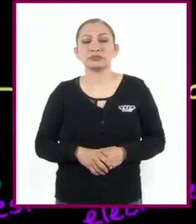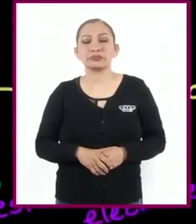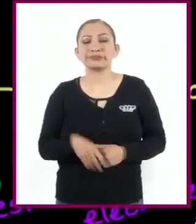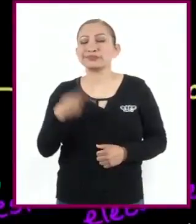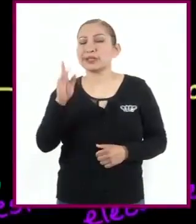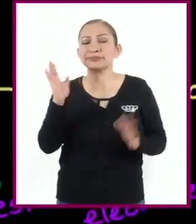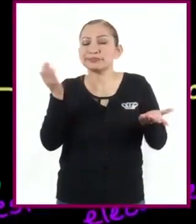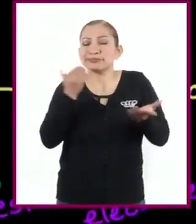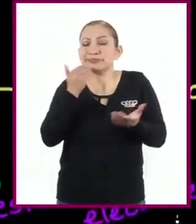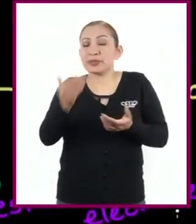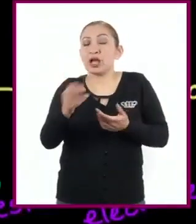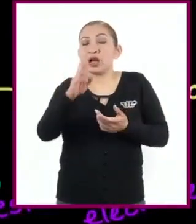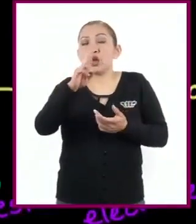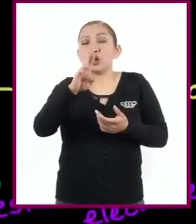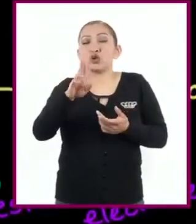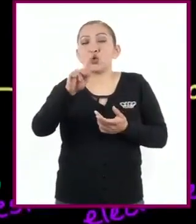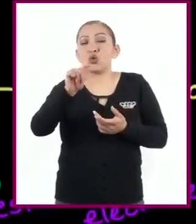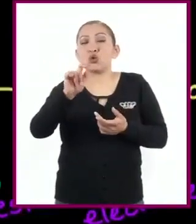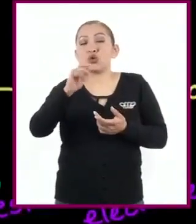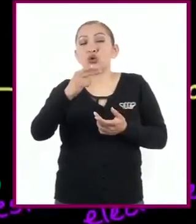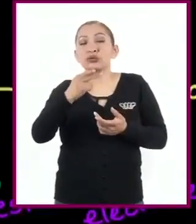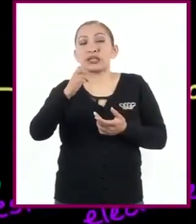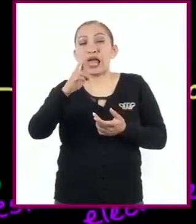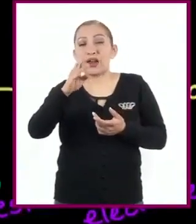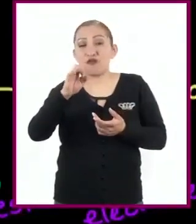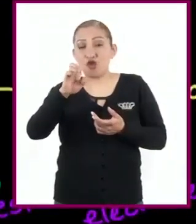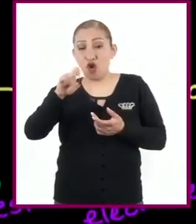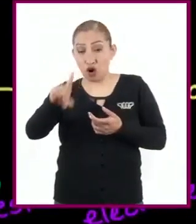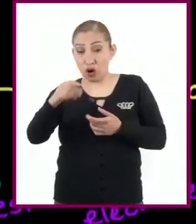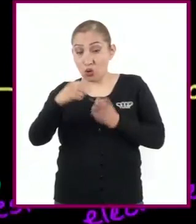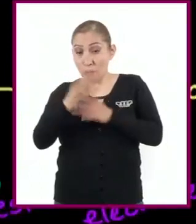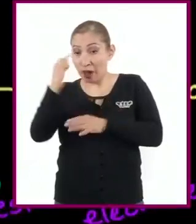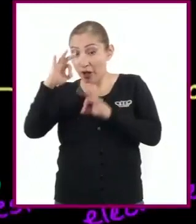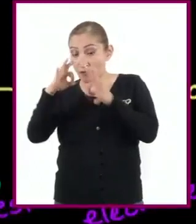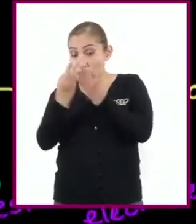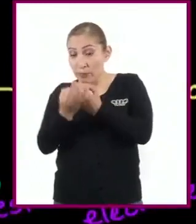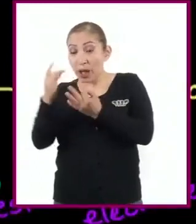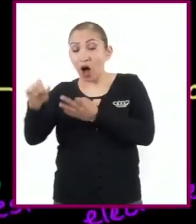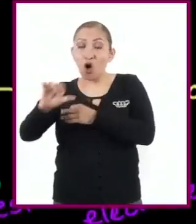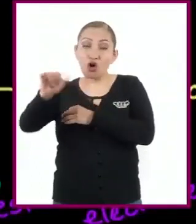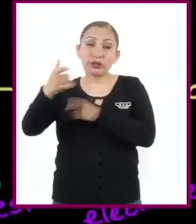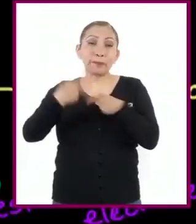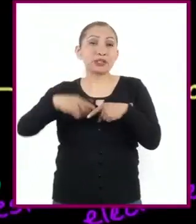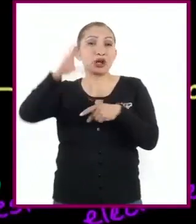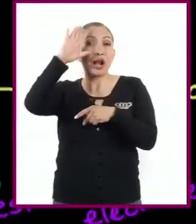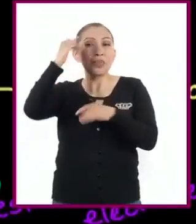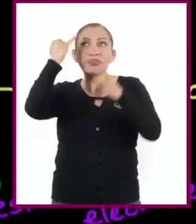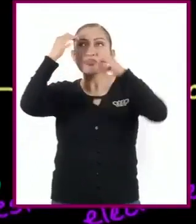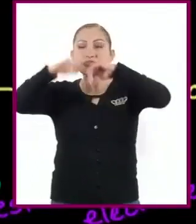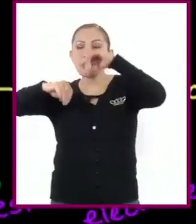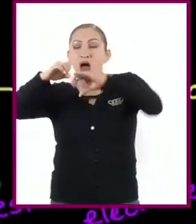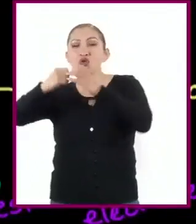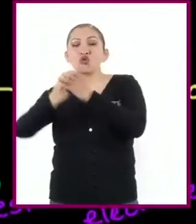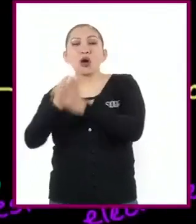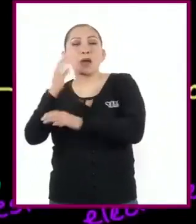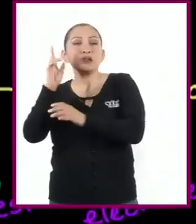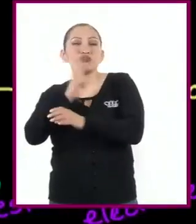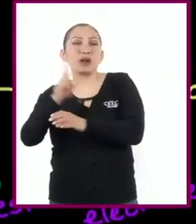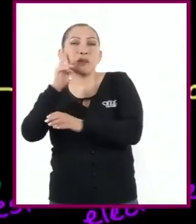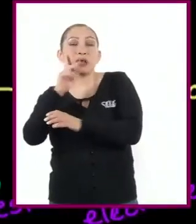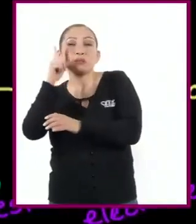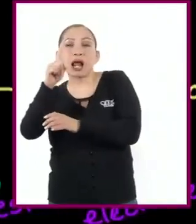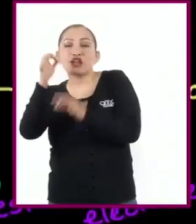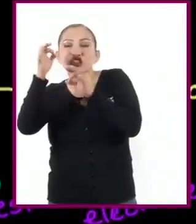Pero bueno, como Rutherford propuso este nuevo modelo, otros científicos pudieron diseñar nuevos experimentos